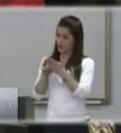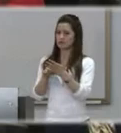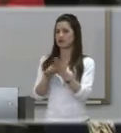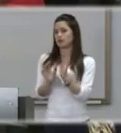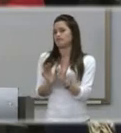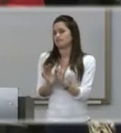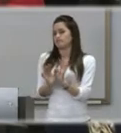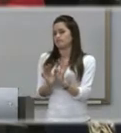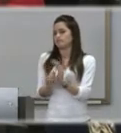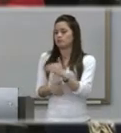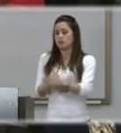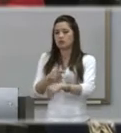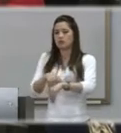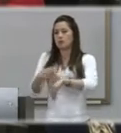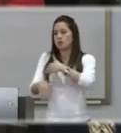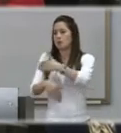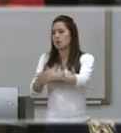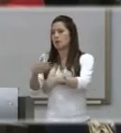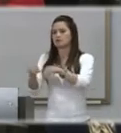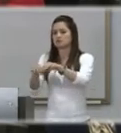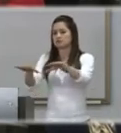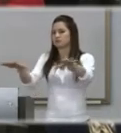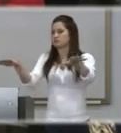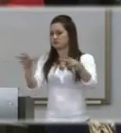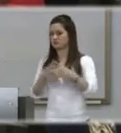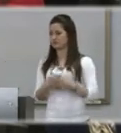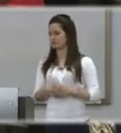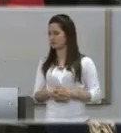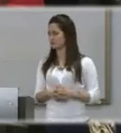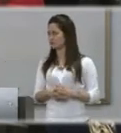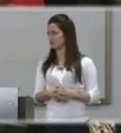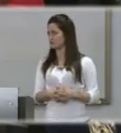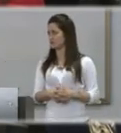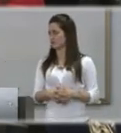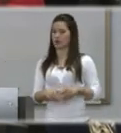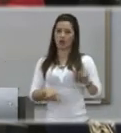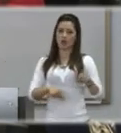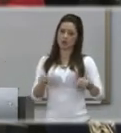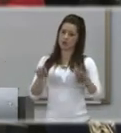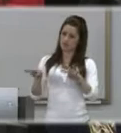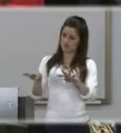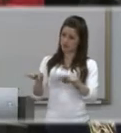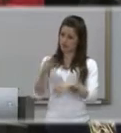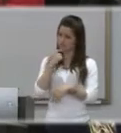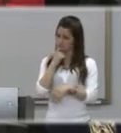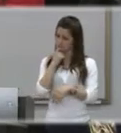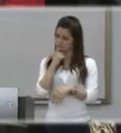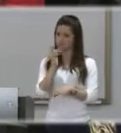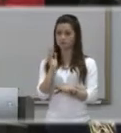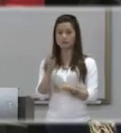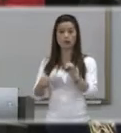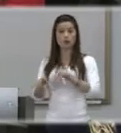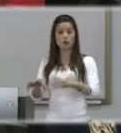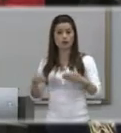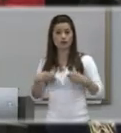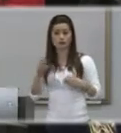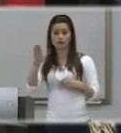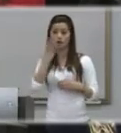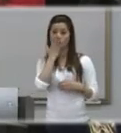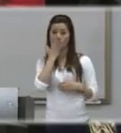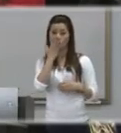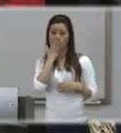¿sí? Entonces, así es como empezamos a validar prácticas y políticas, por ejemplo, de esterilización de mujeres indígenas, de